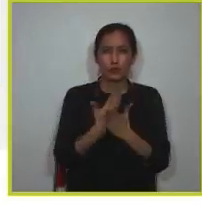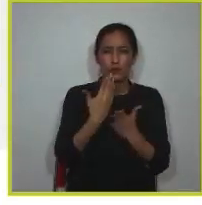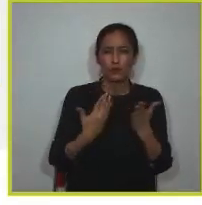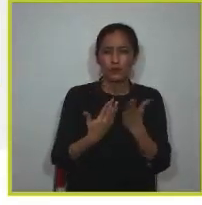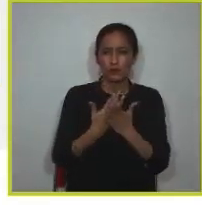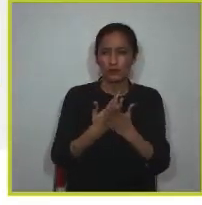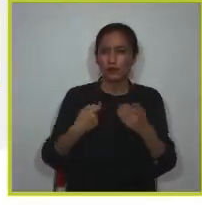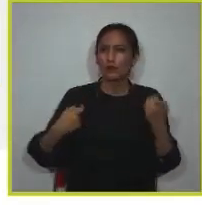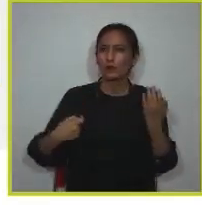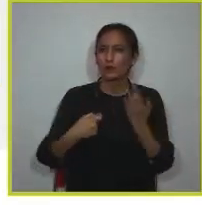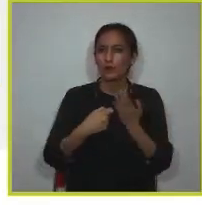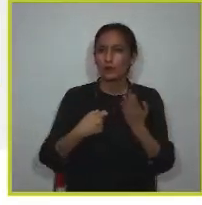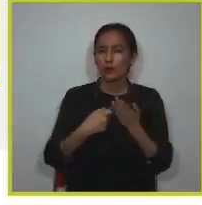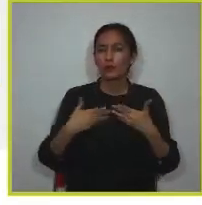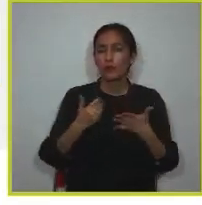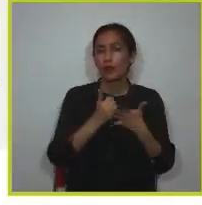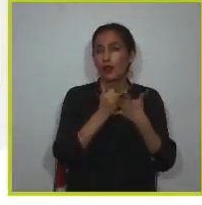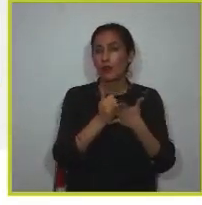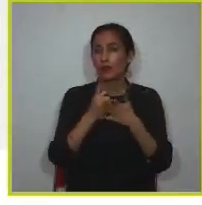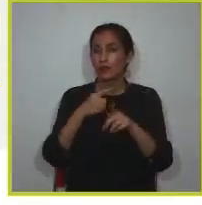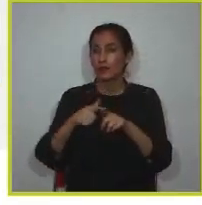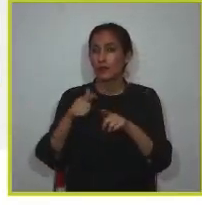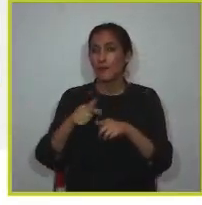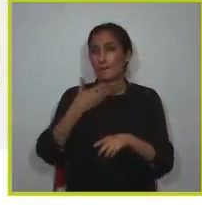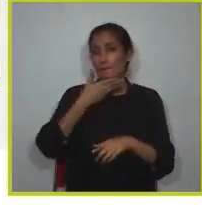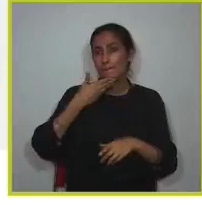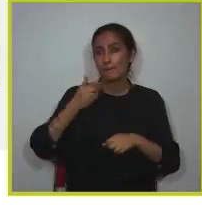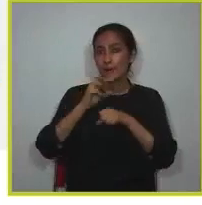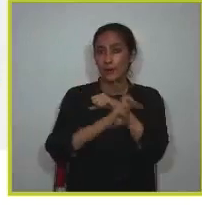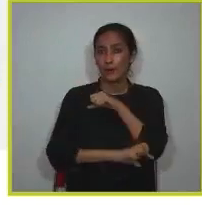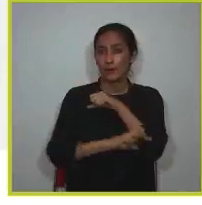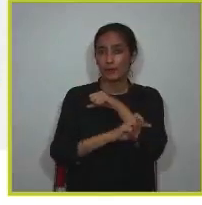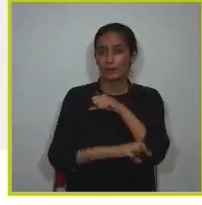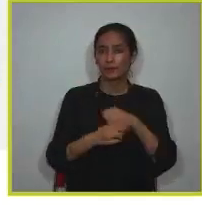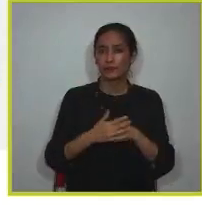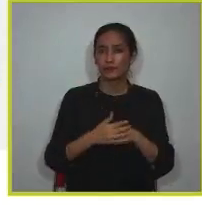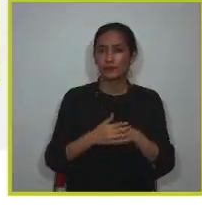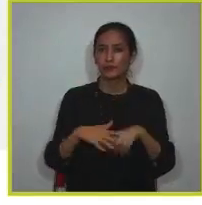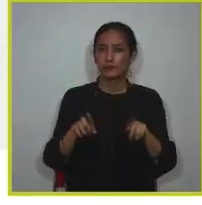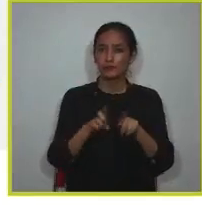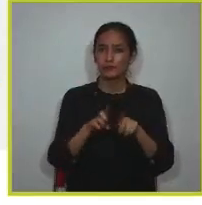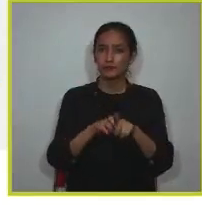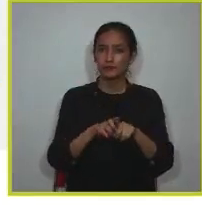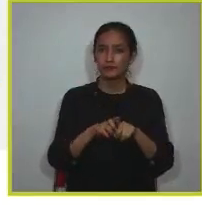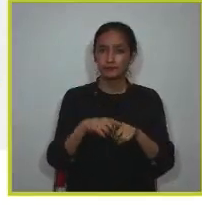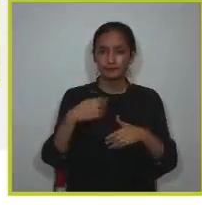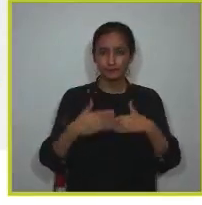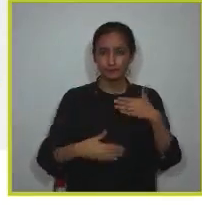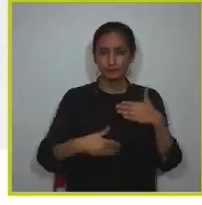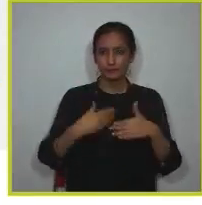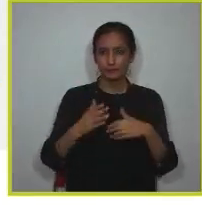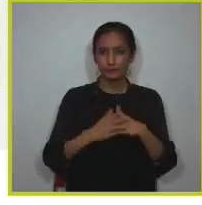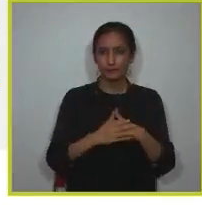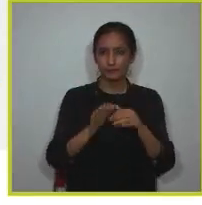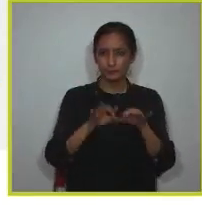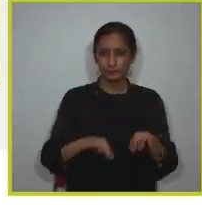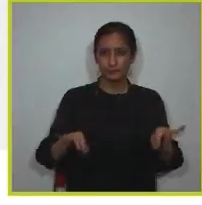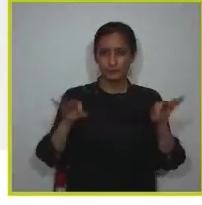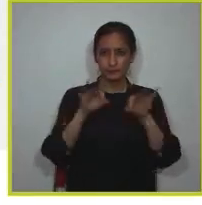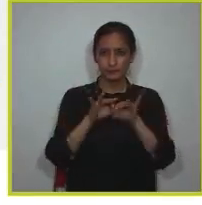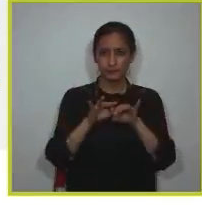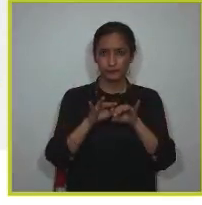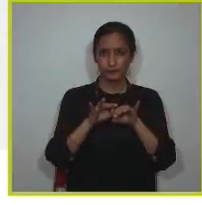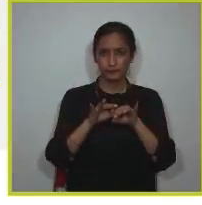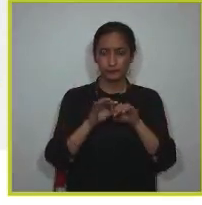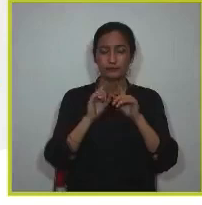tecnológica que puedan ayudar a contribuir a un mejor país Entonces ya vamos a a lo importante y